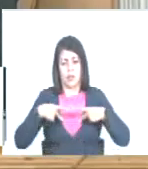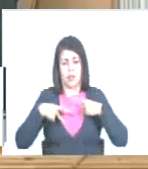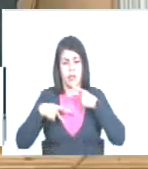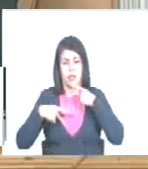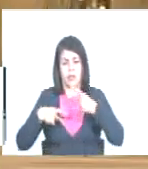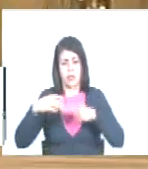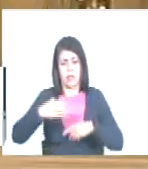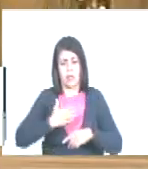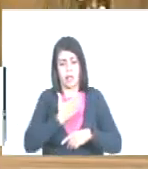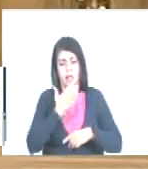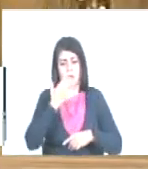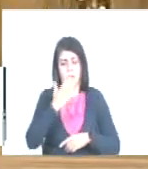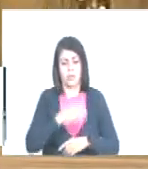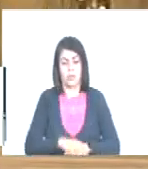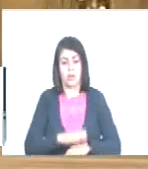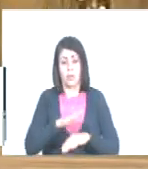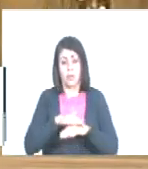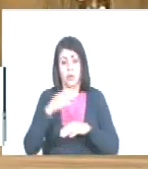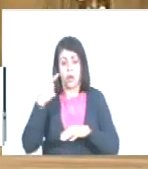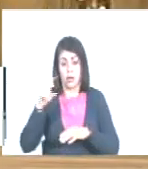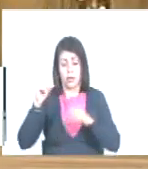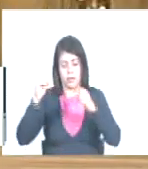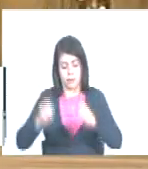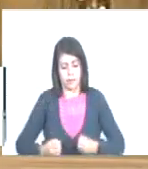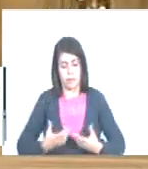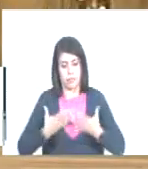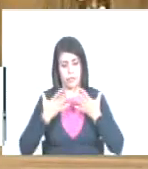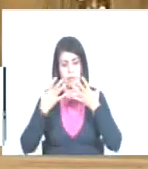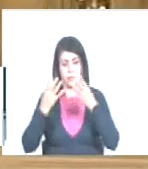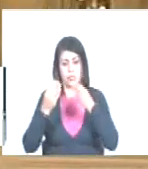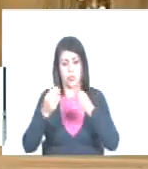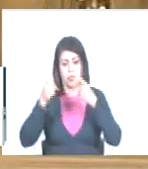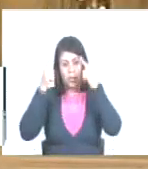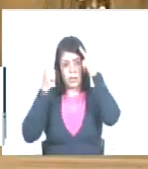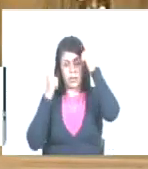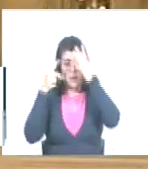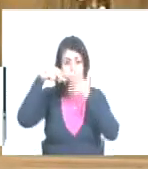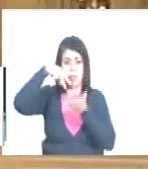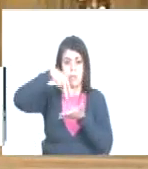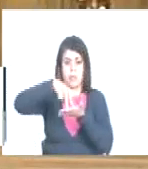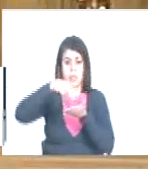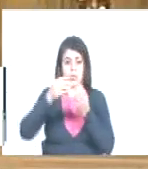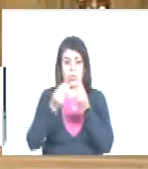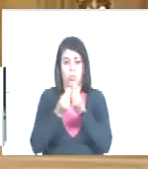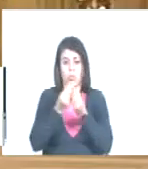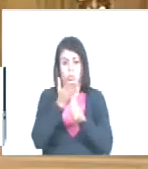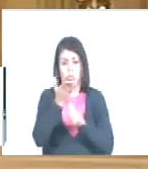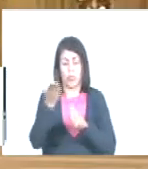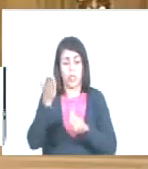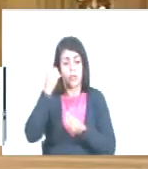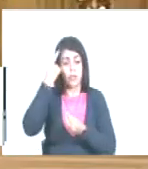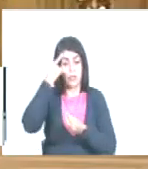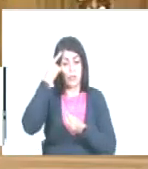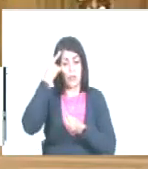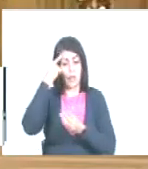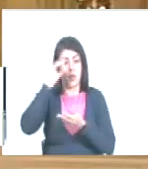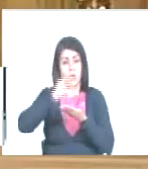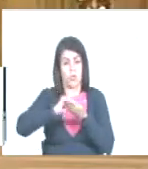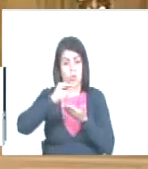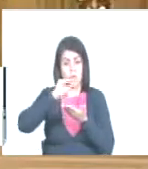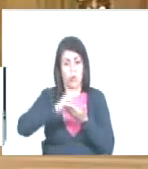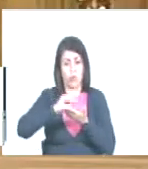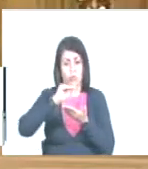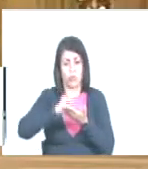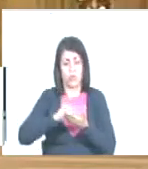la canción, por haberme dado tanto. Aquí está Chávez de pie con ustedes. Y ustedes saben que varias veces